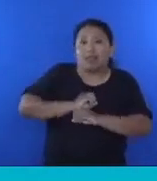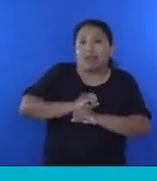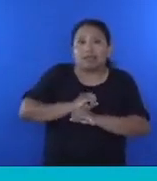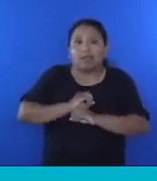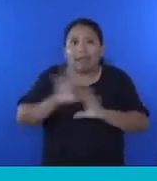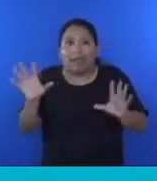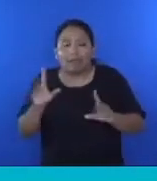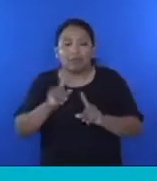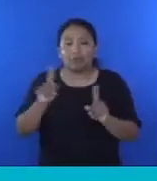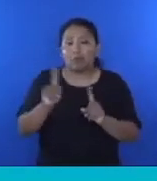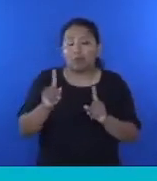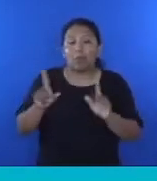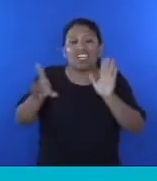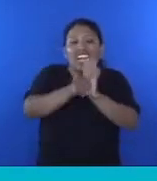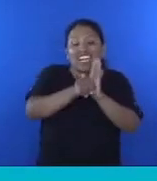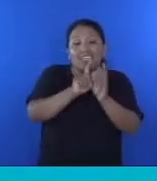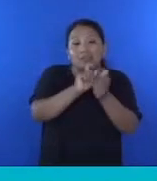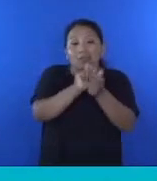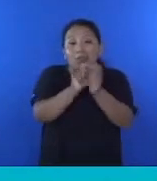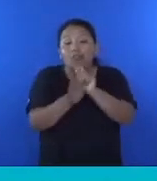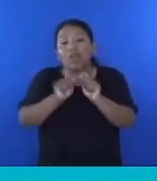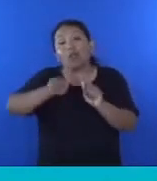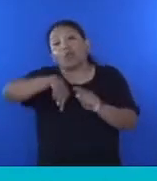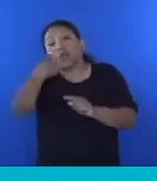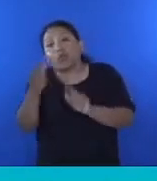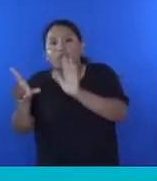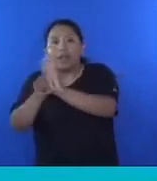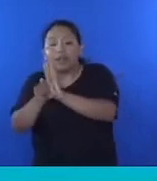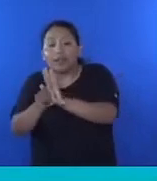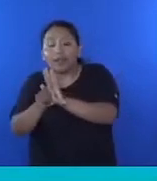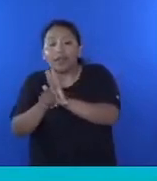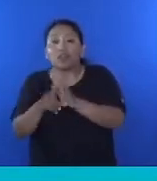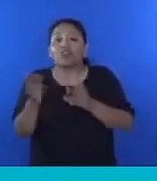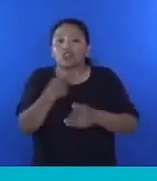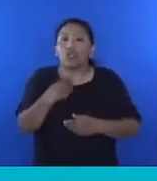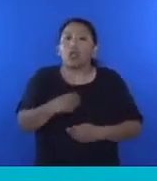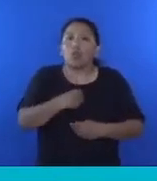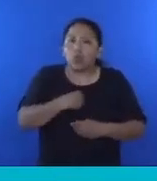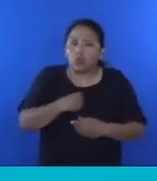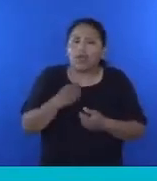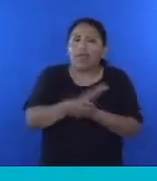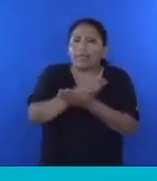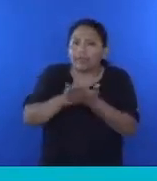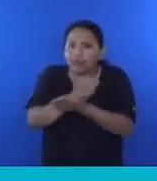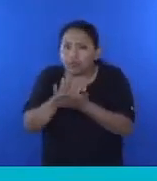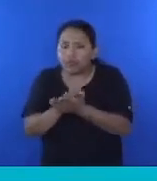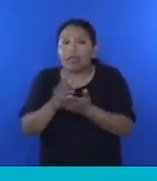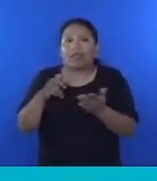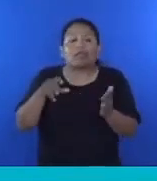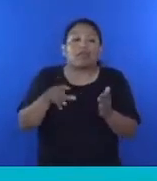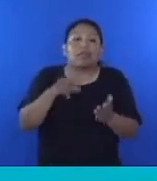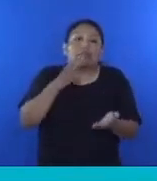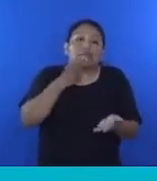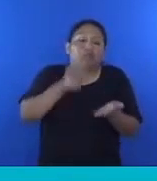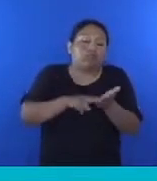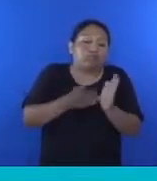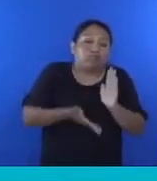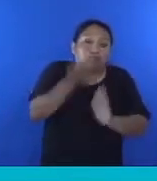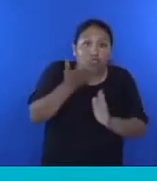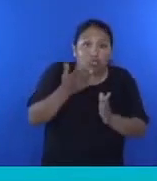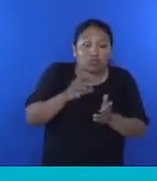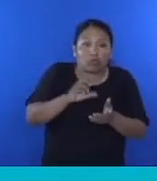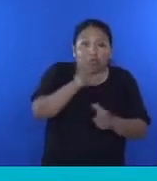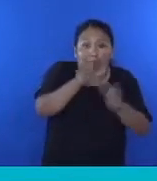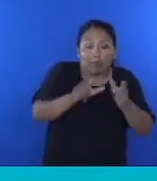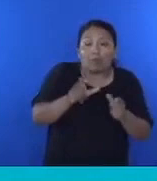cuestión, porque una ley se modifica con otra ley. Por lo tanto, si nosotros tenemos voluntad de recomponer el impuestazo que están sufriendo los bonaerenses, lo